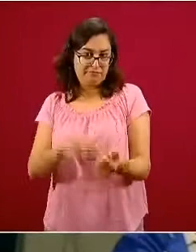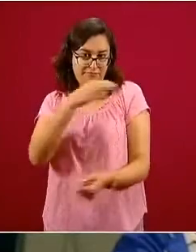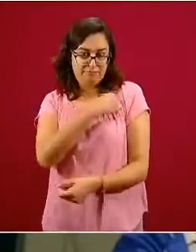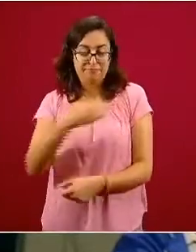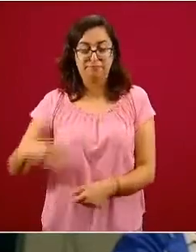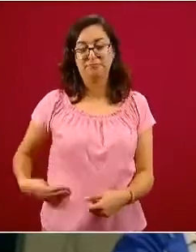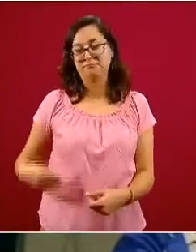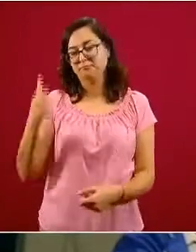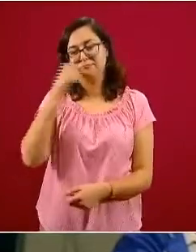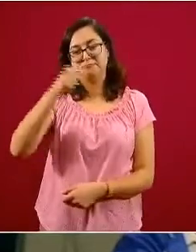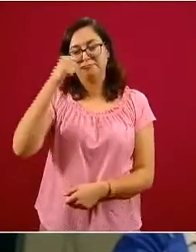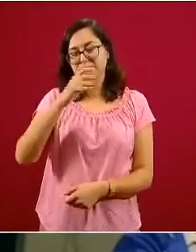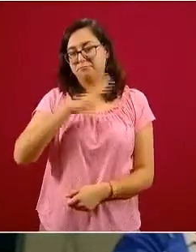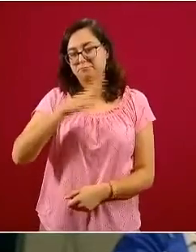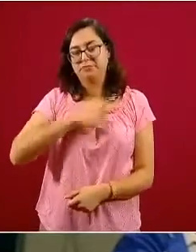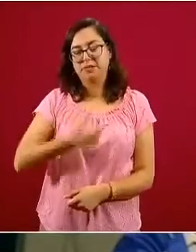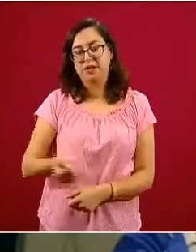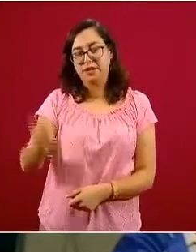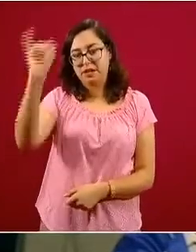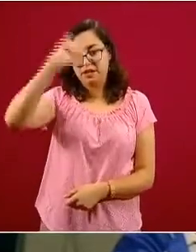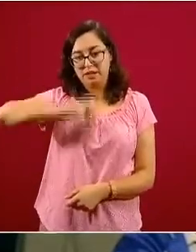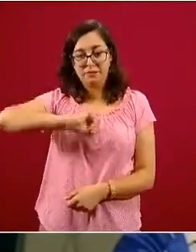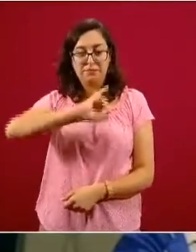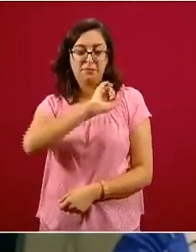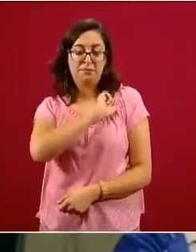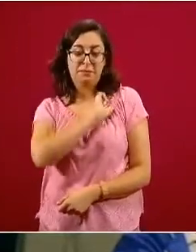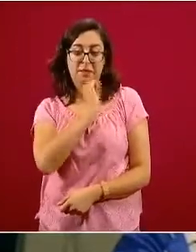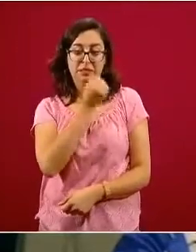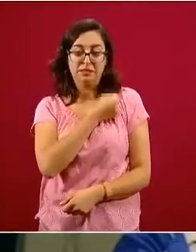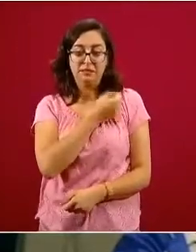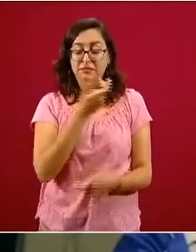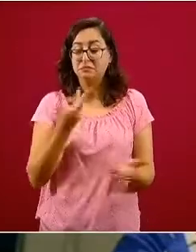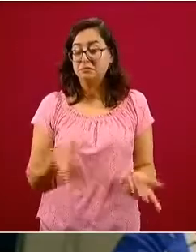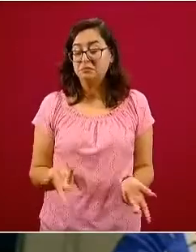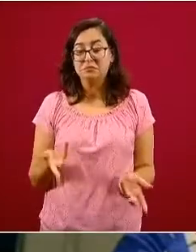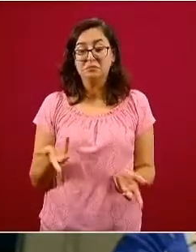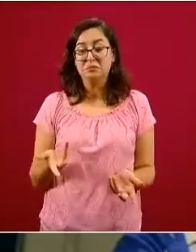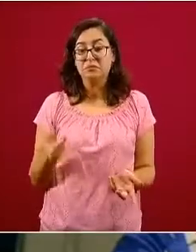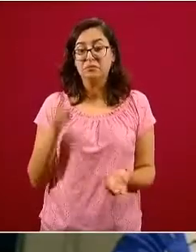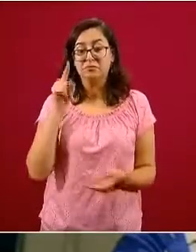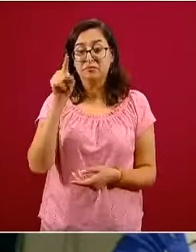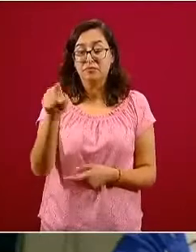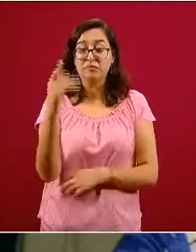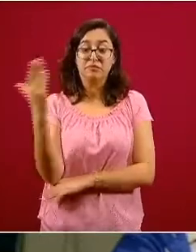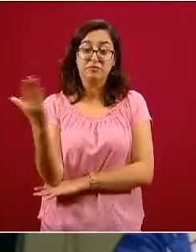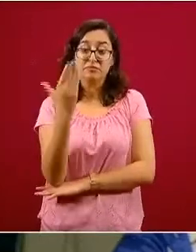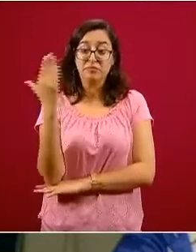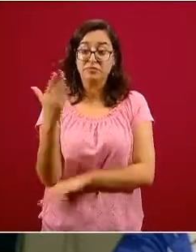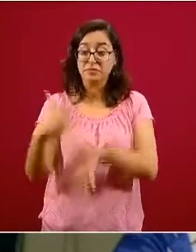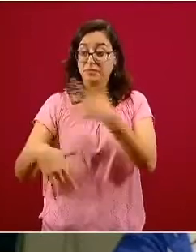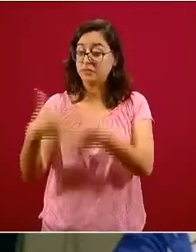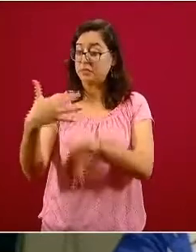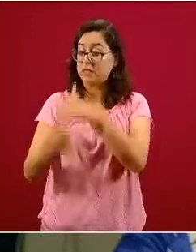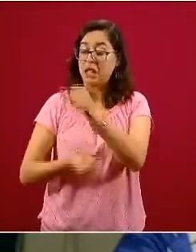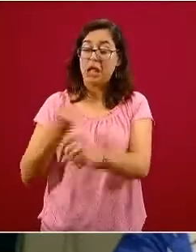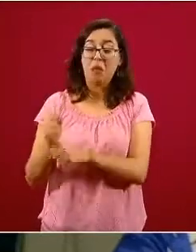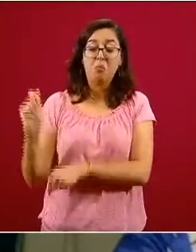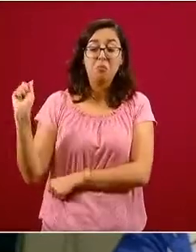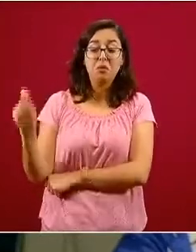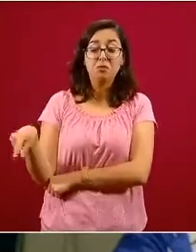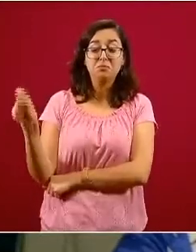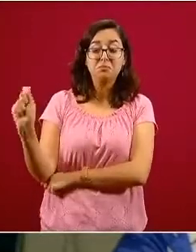municipios hay un jefe jurisdiccional de salud, jefes jurisdiccionales, en este caso en el de Milpalta, que lleva más de 15 años en el